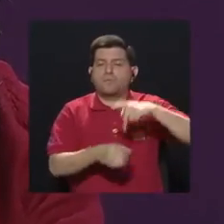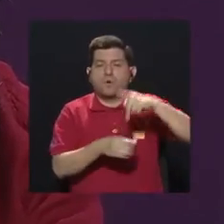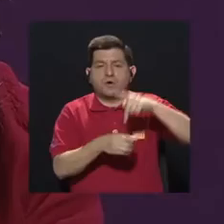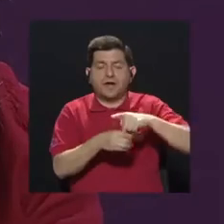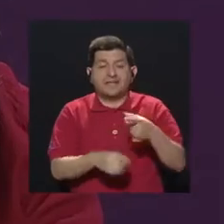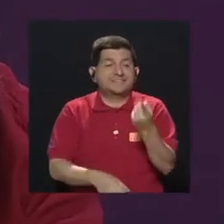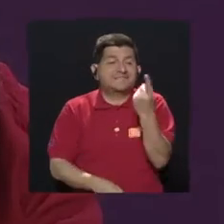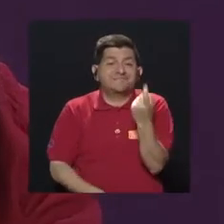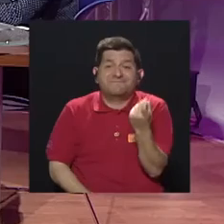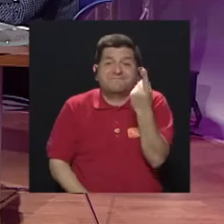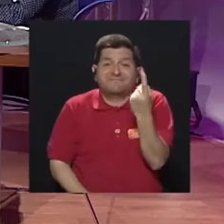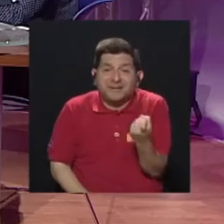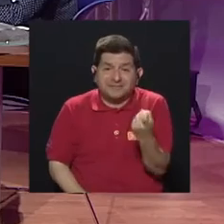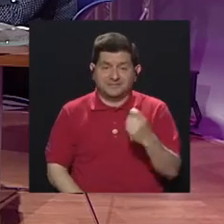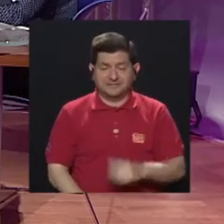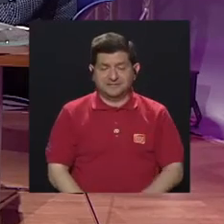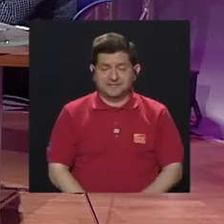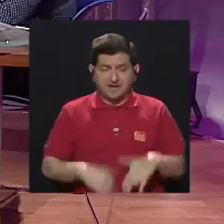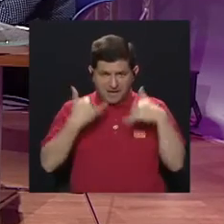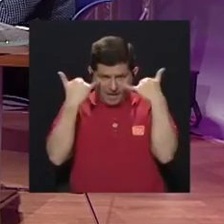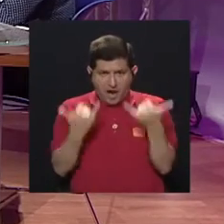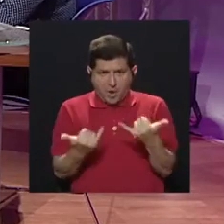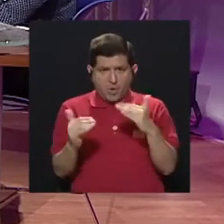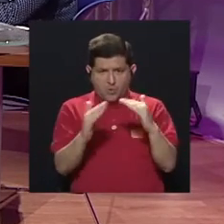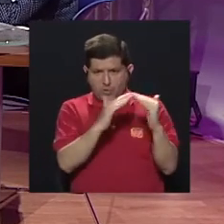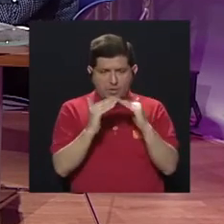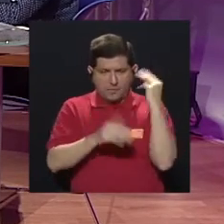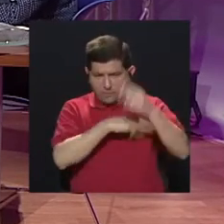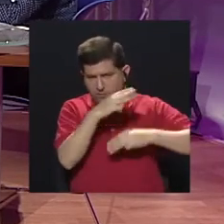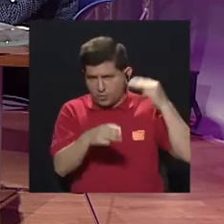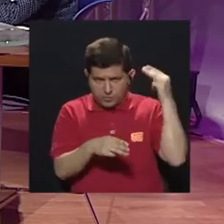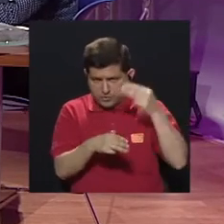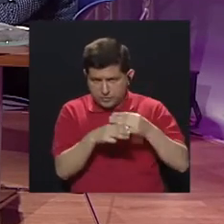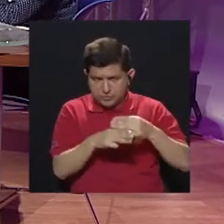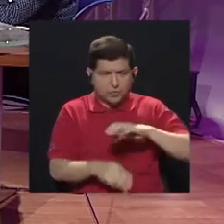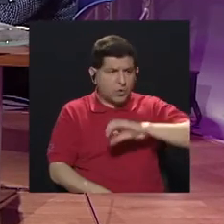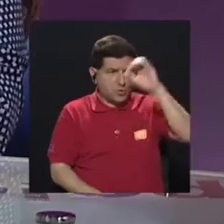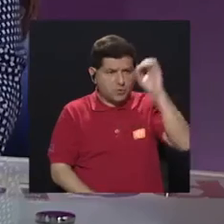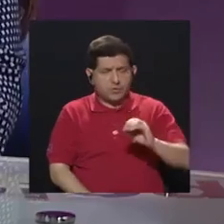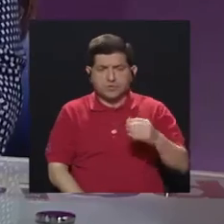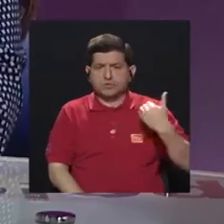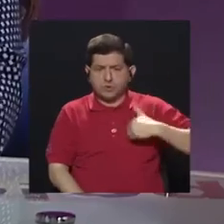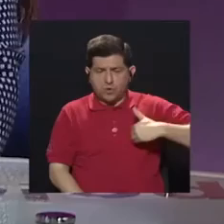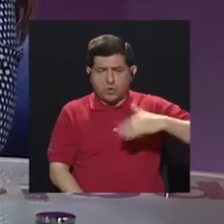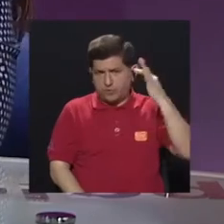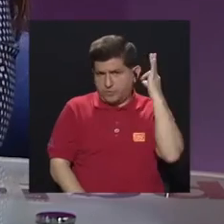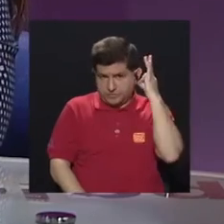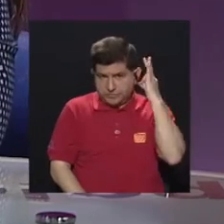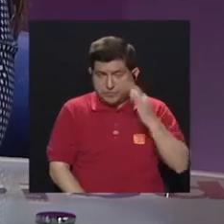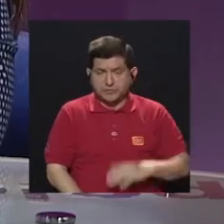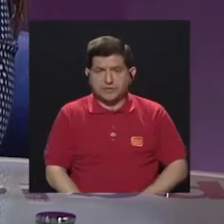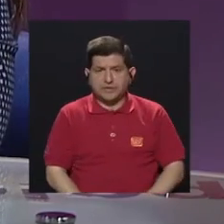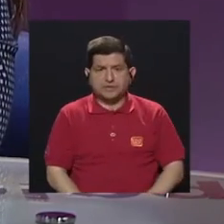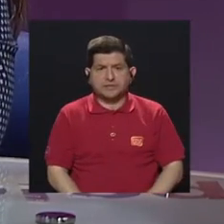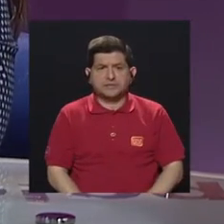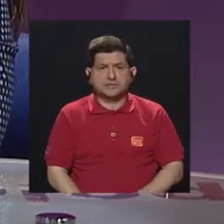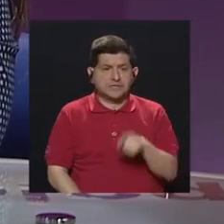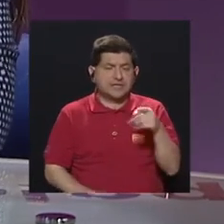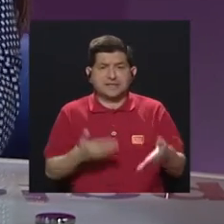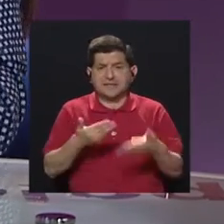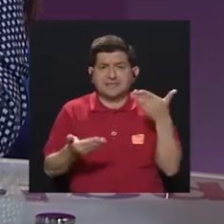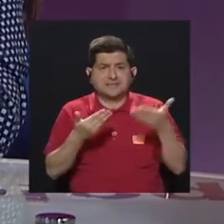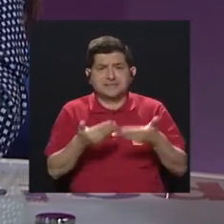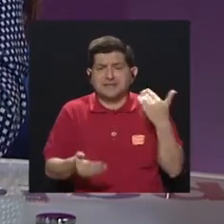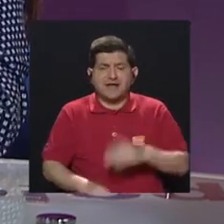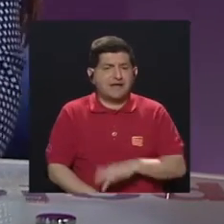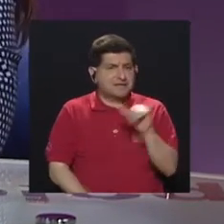una ausencia de hecho en este momento la población mundial es la proporción de hombres y mujeres en la población mundial es prácticamente